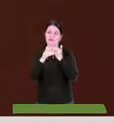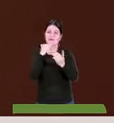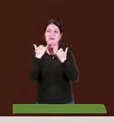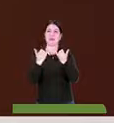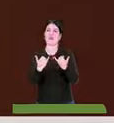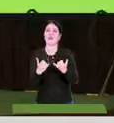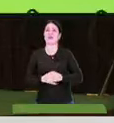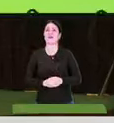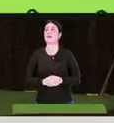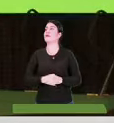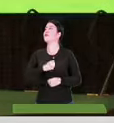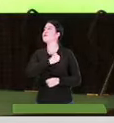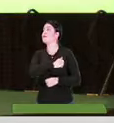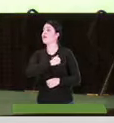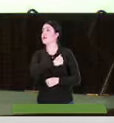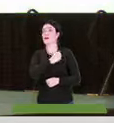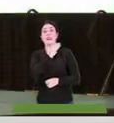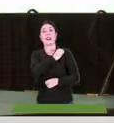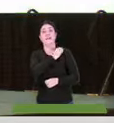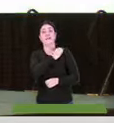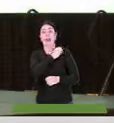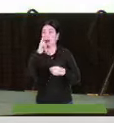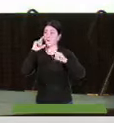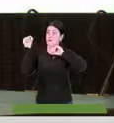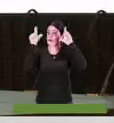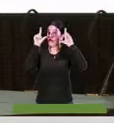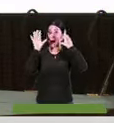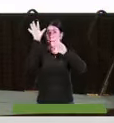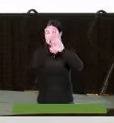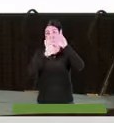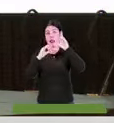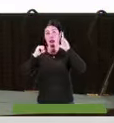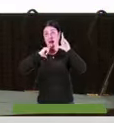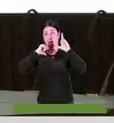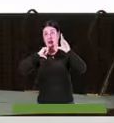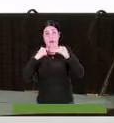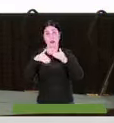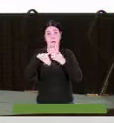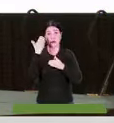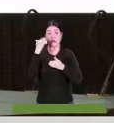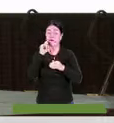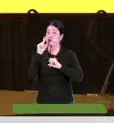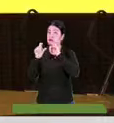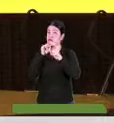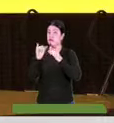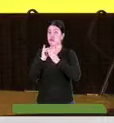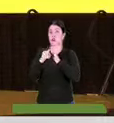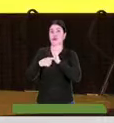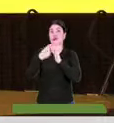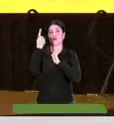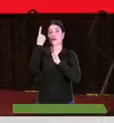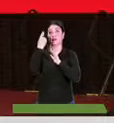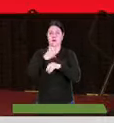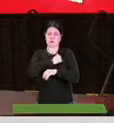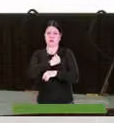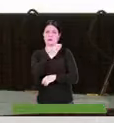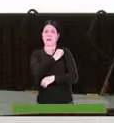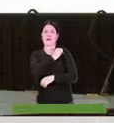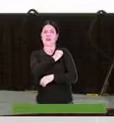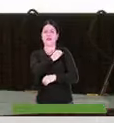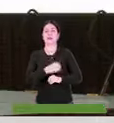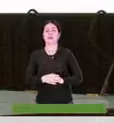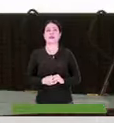¿me confirman por favor si tenemos video de la operadora o empezamos con las preguntas de la ciudadanía, por favor?